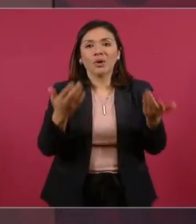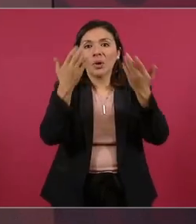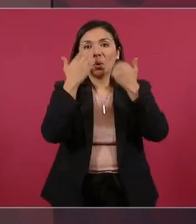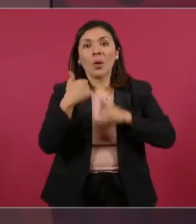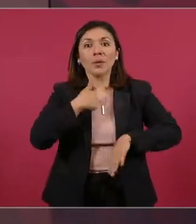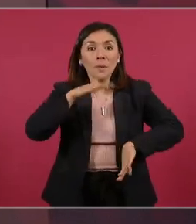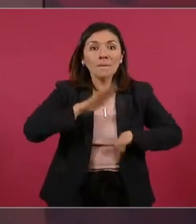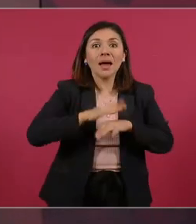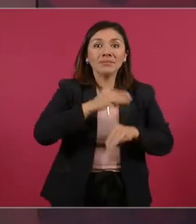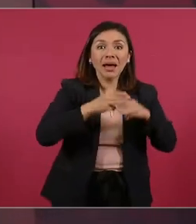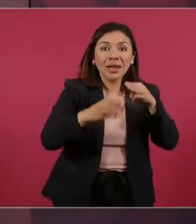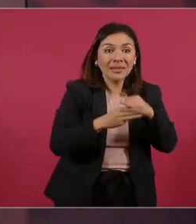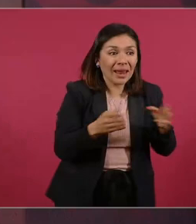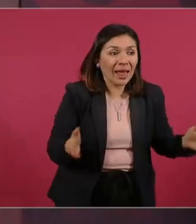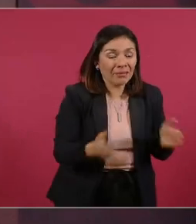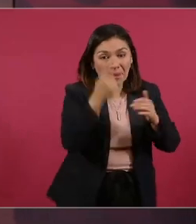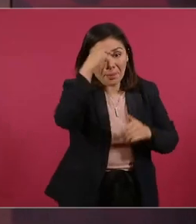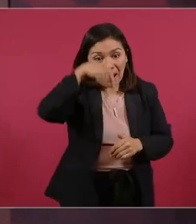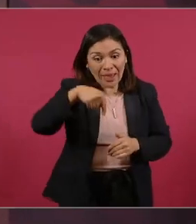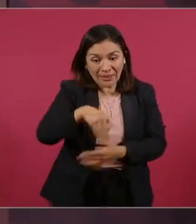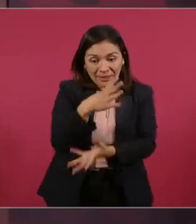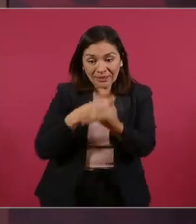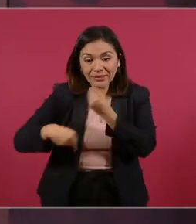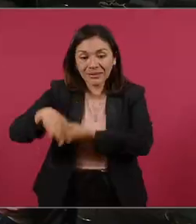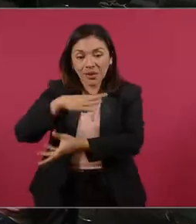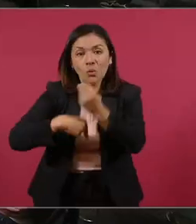materia prima para nuestro consumo interno.